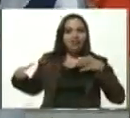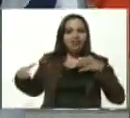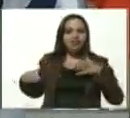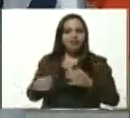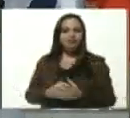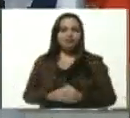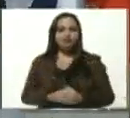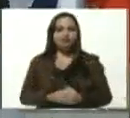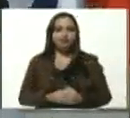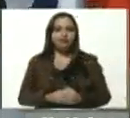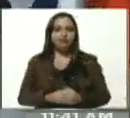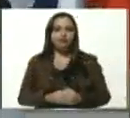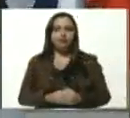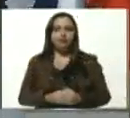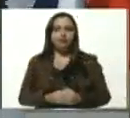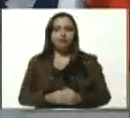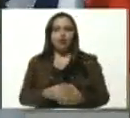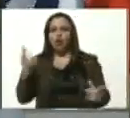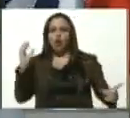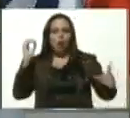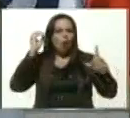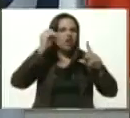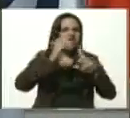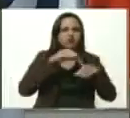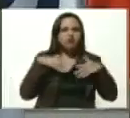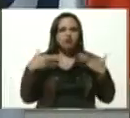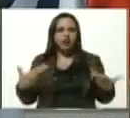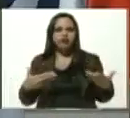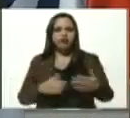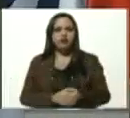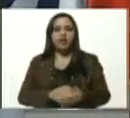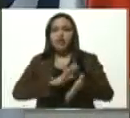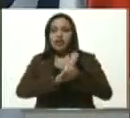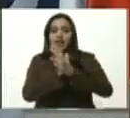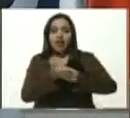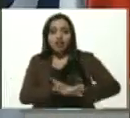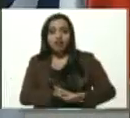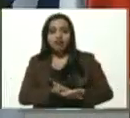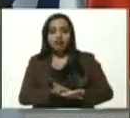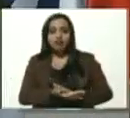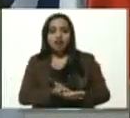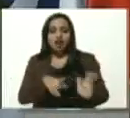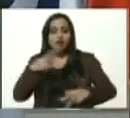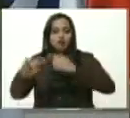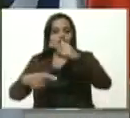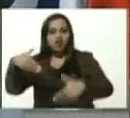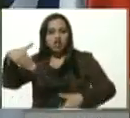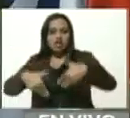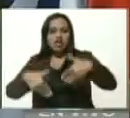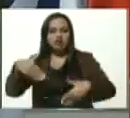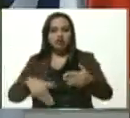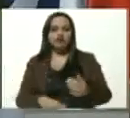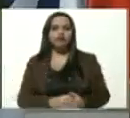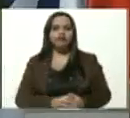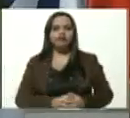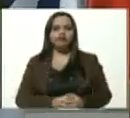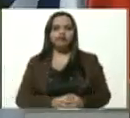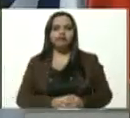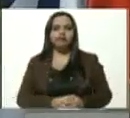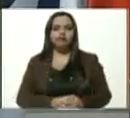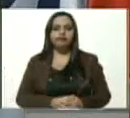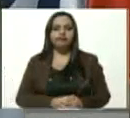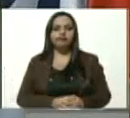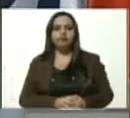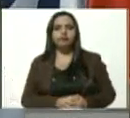conformado con el objetivo de sabotear y obstaculizar el proceso electoral. A